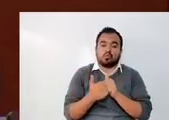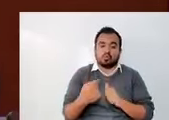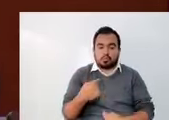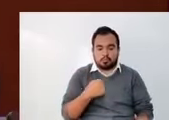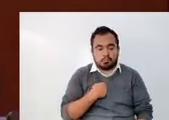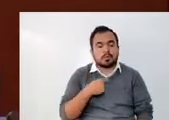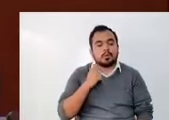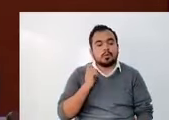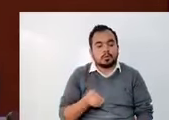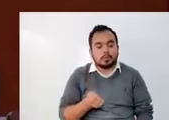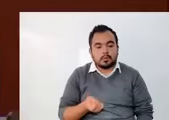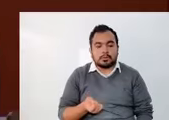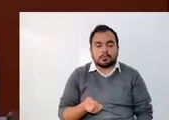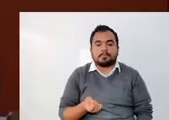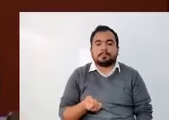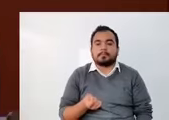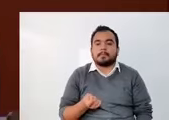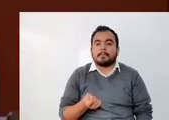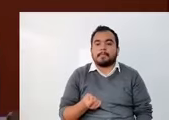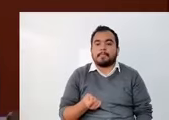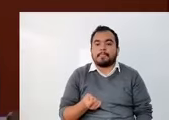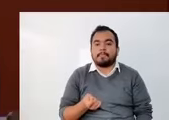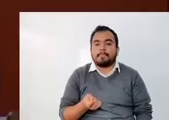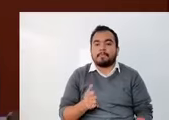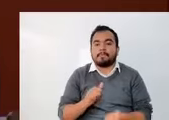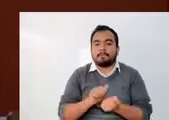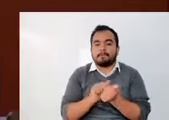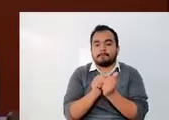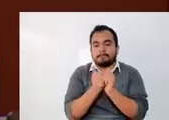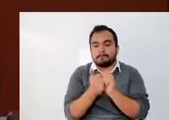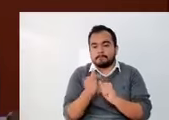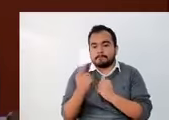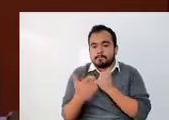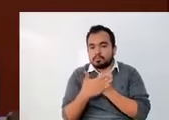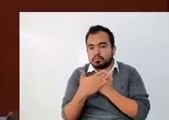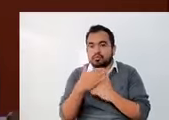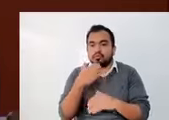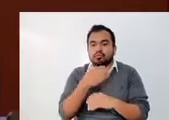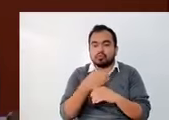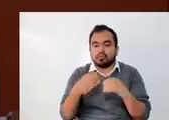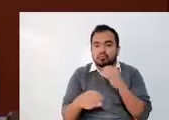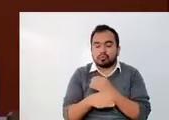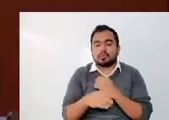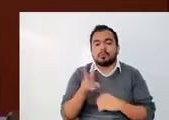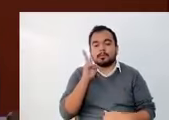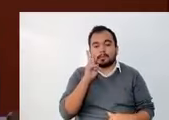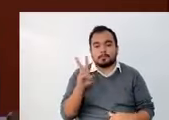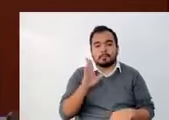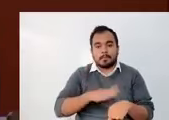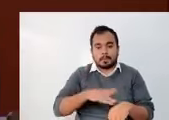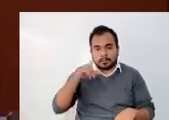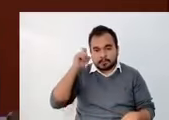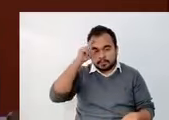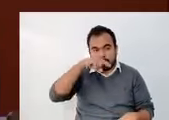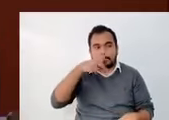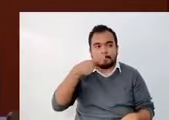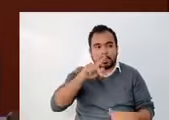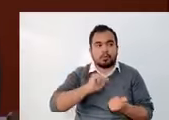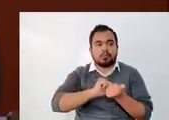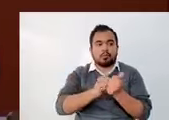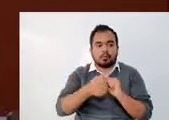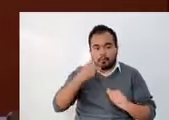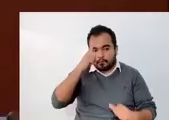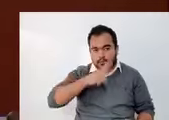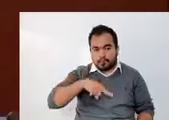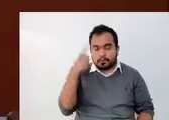bueno, planchando aquellas pequeñas cositas que hacen que algunos viajes se hagan más difíciles. Este ha sido tremendamente fácil. En primer lugar, a Carlos de la Rosa